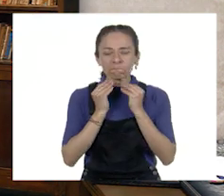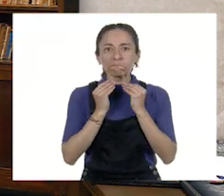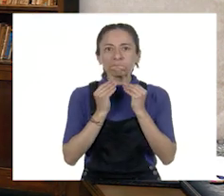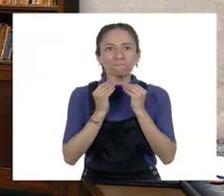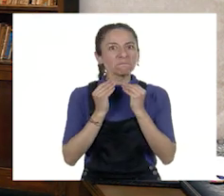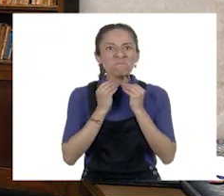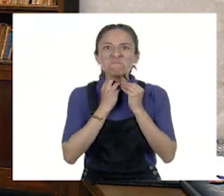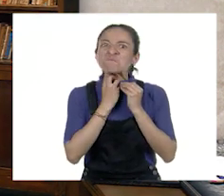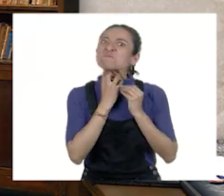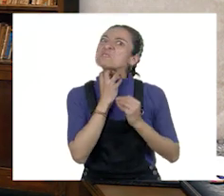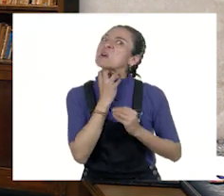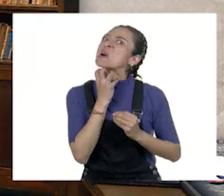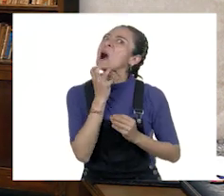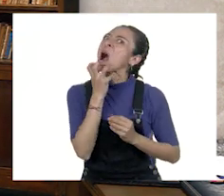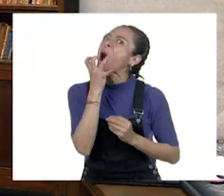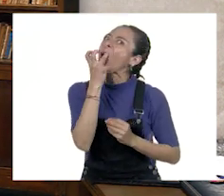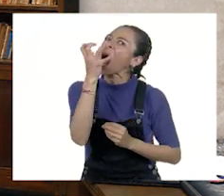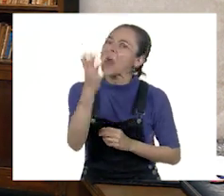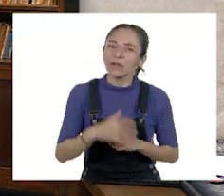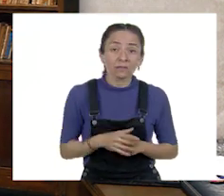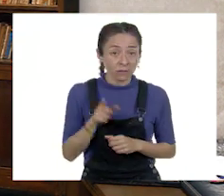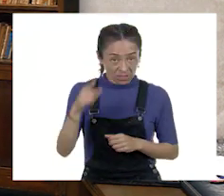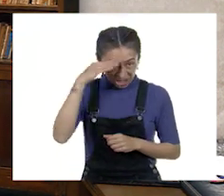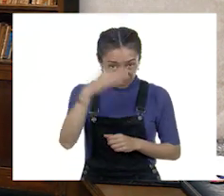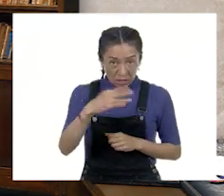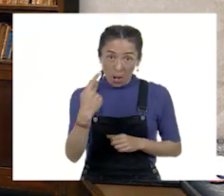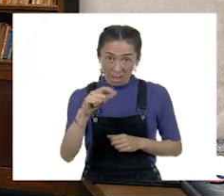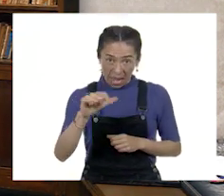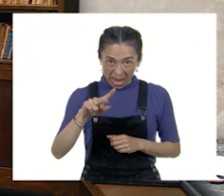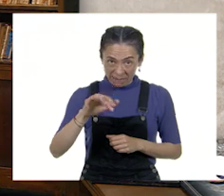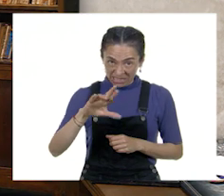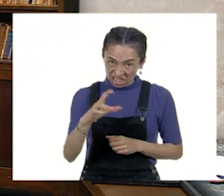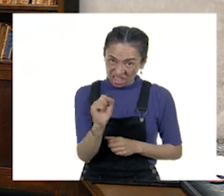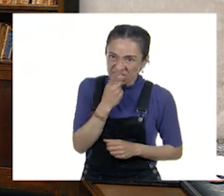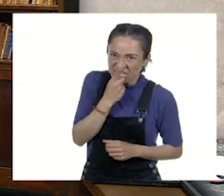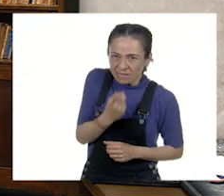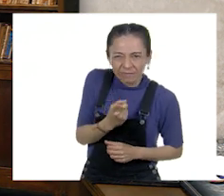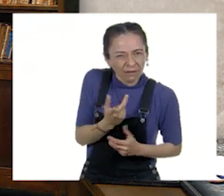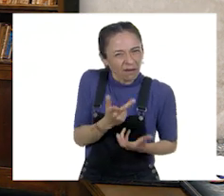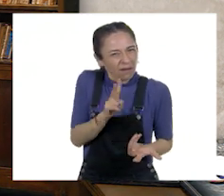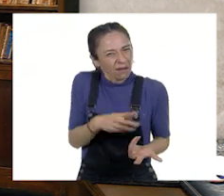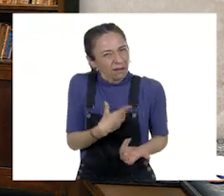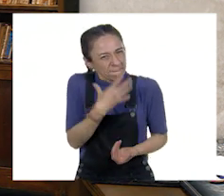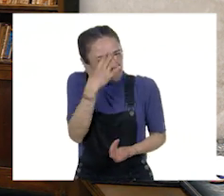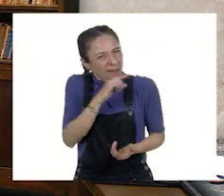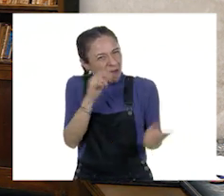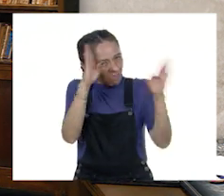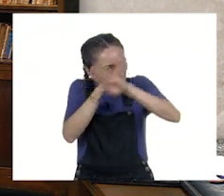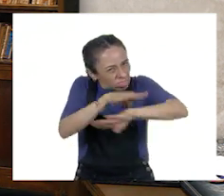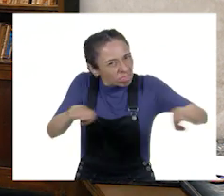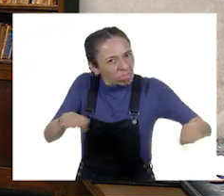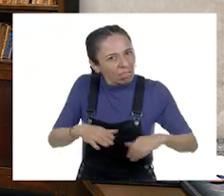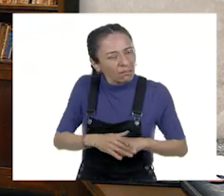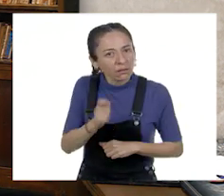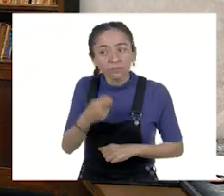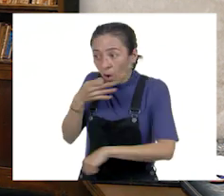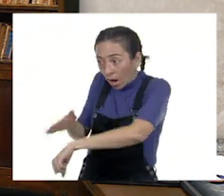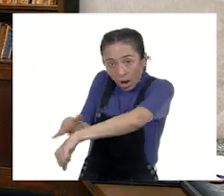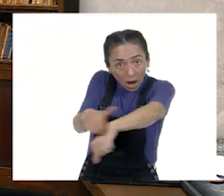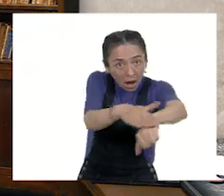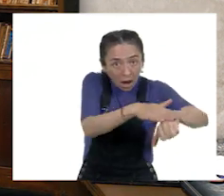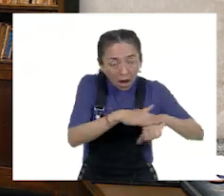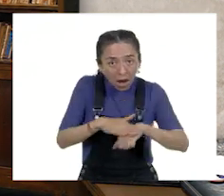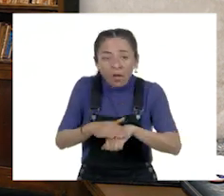El señor Pallavicini, con un verdadero cinismo, decía: exhorto a la juventud saludable a que no imiten a